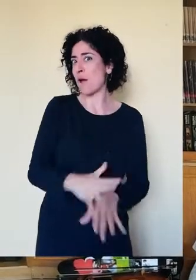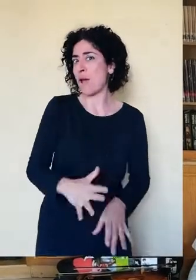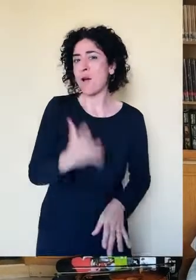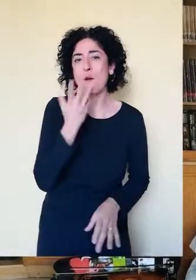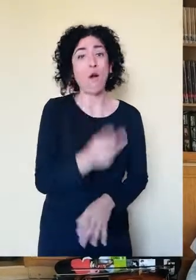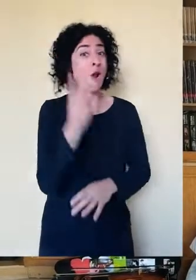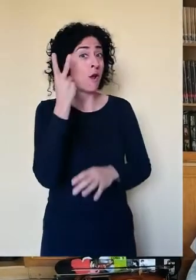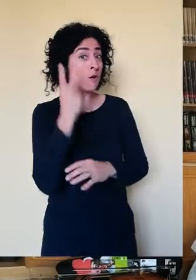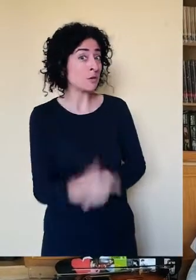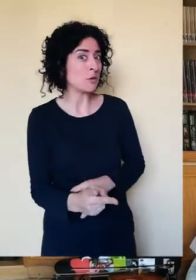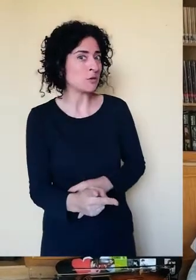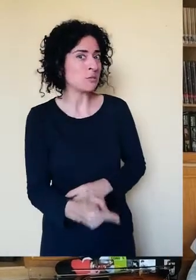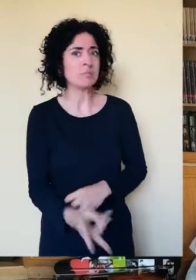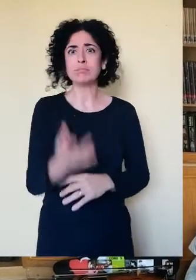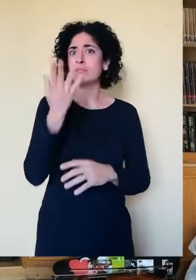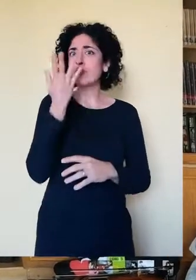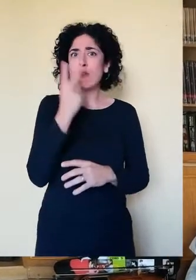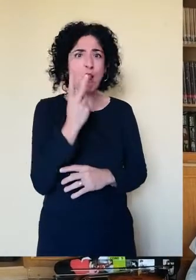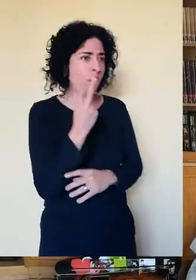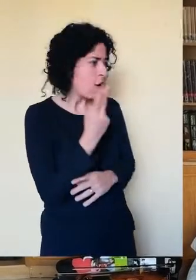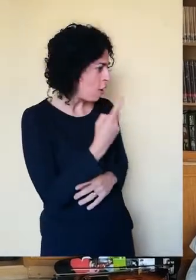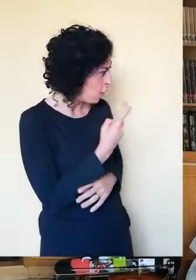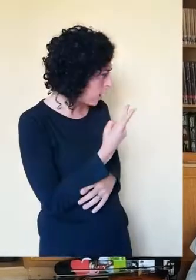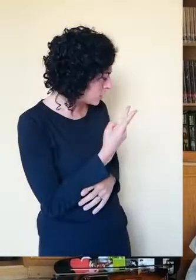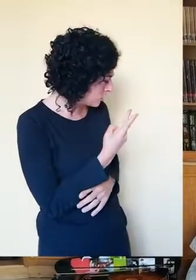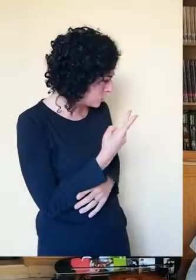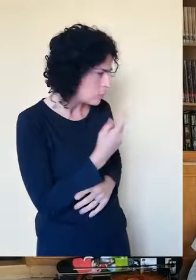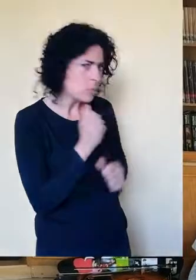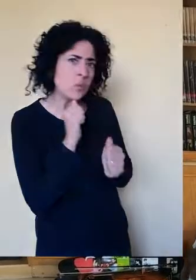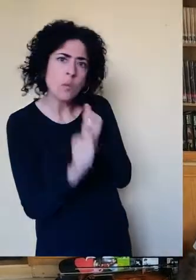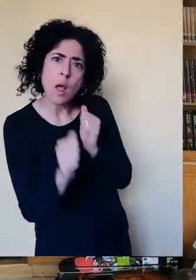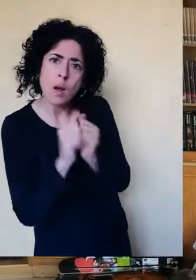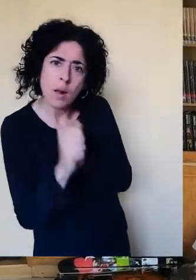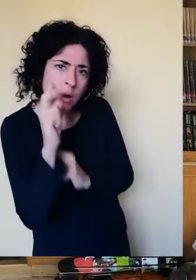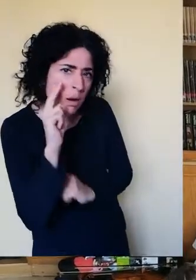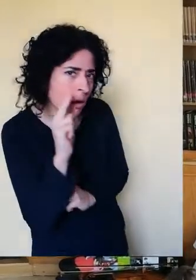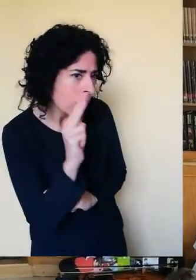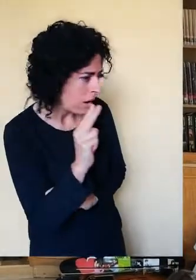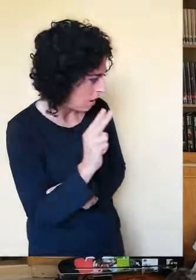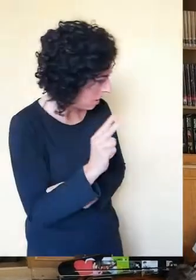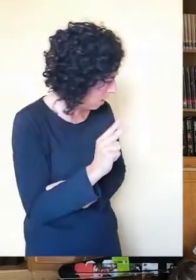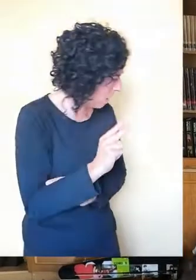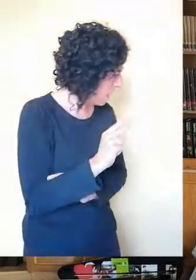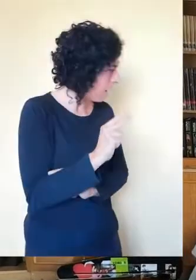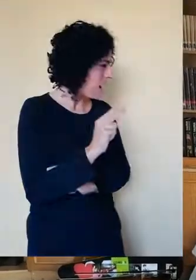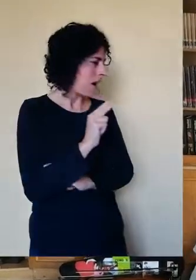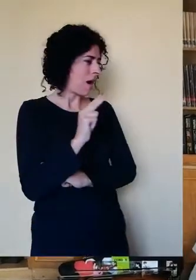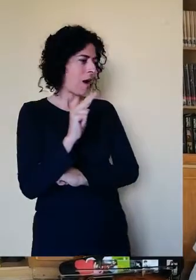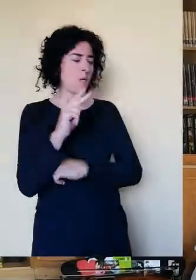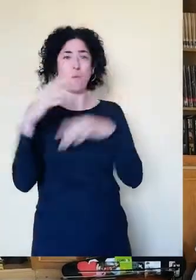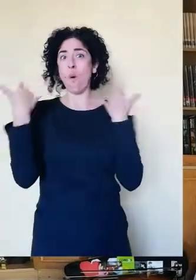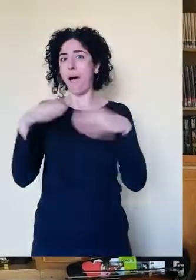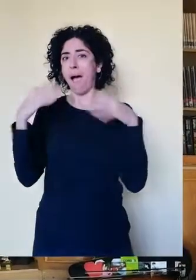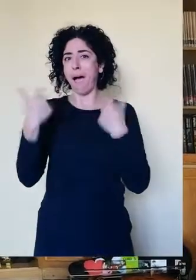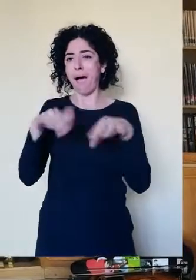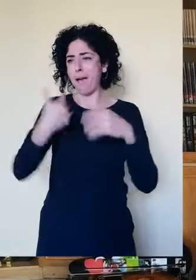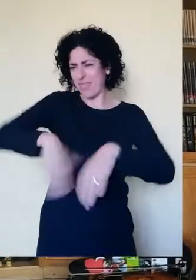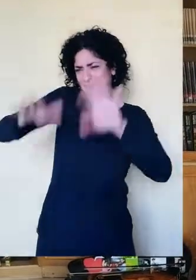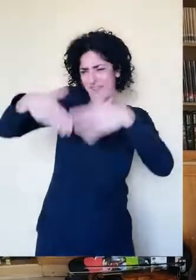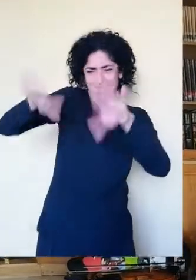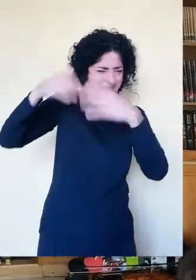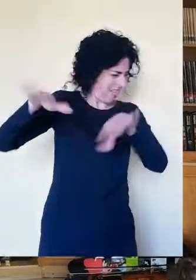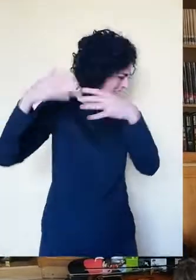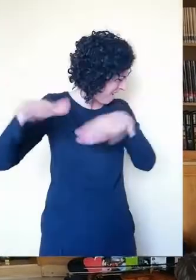dos colores. Joan juega con un balón de dos colores. ¿Qué colores son?